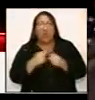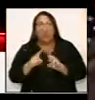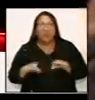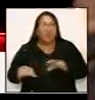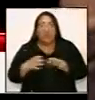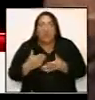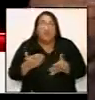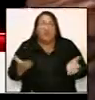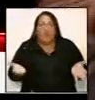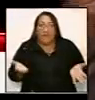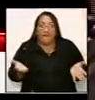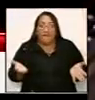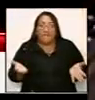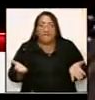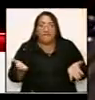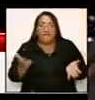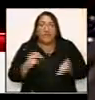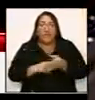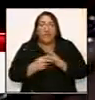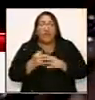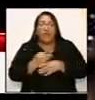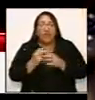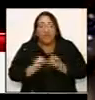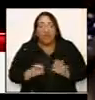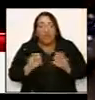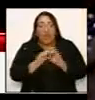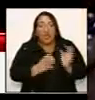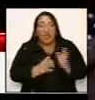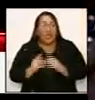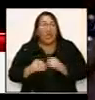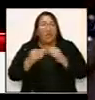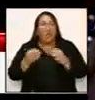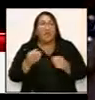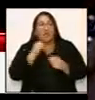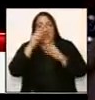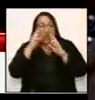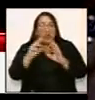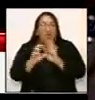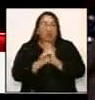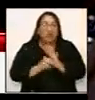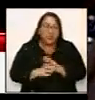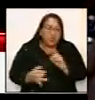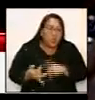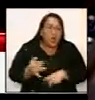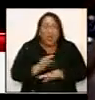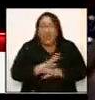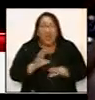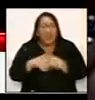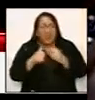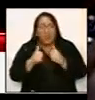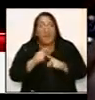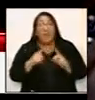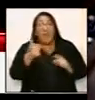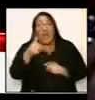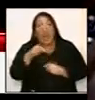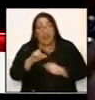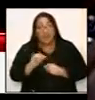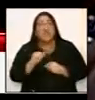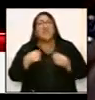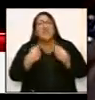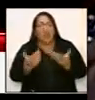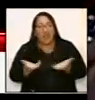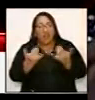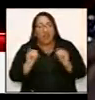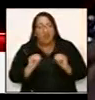logrado tener el mecanismo adecuado, ¿no? Que no pase por ser inconstitucional y cosas por el estilo. Pero creo que el ACSI también debe